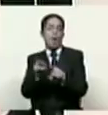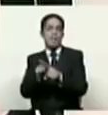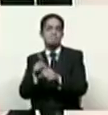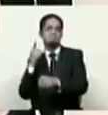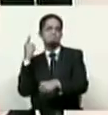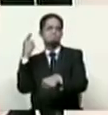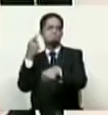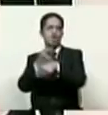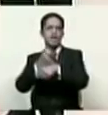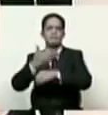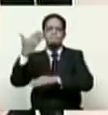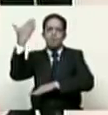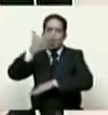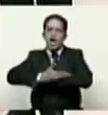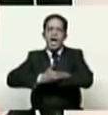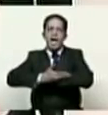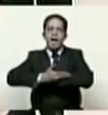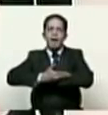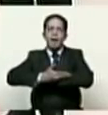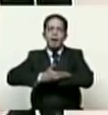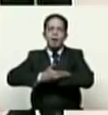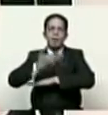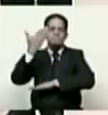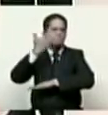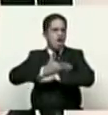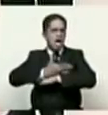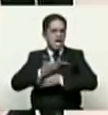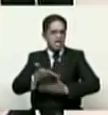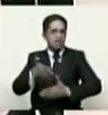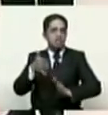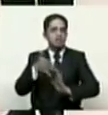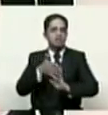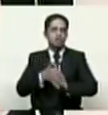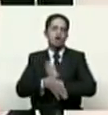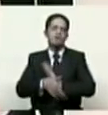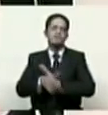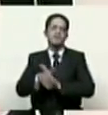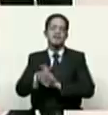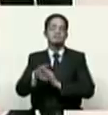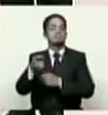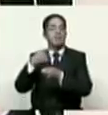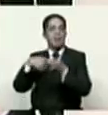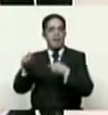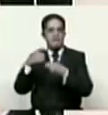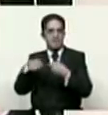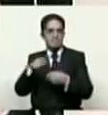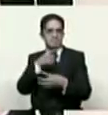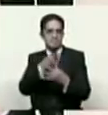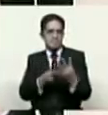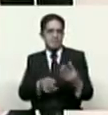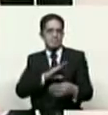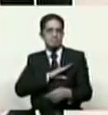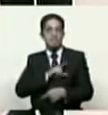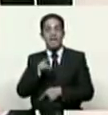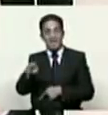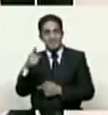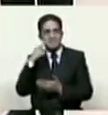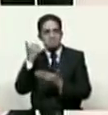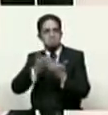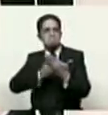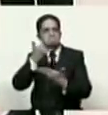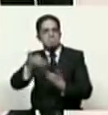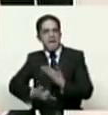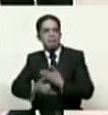bloqueo naviero sobre nuestros productos petroleros de hidrocarburos. Así que ese es el plan que la